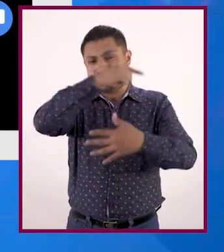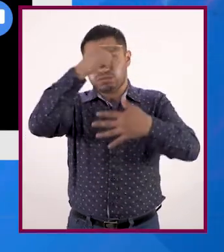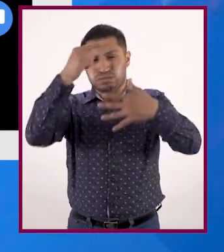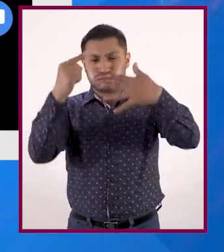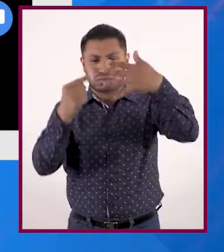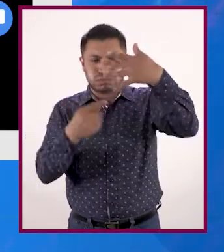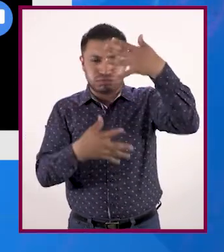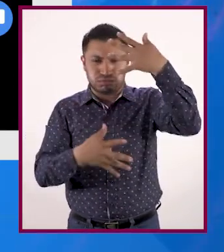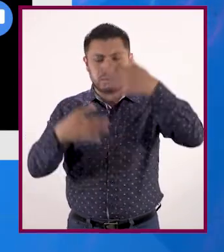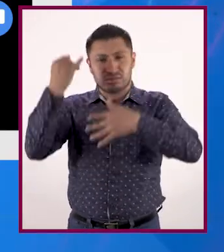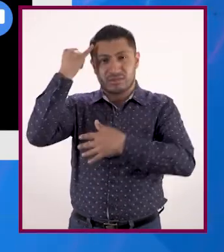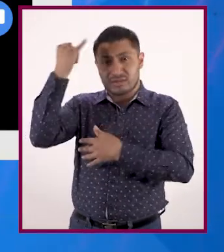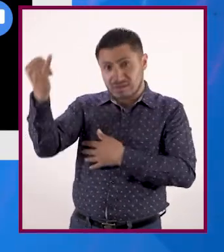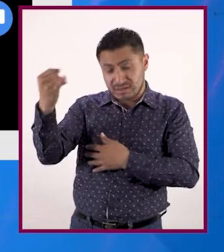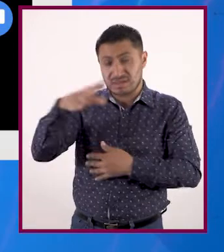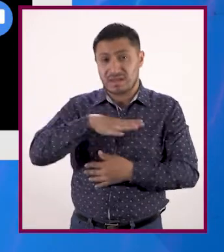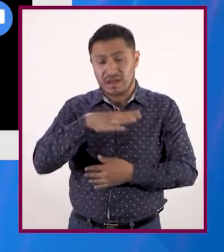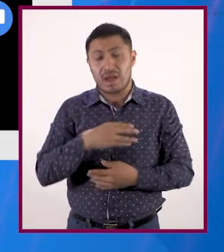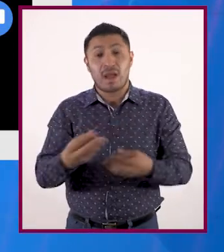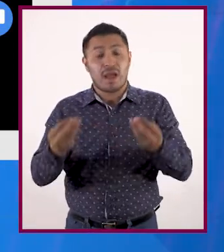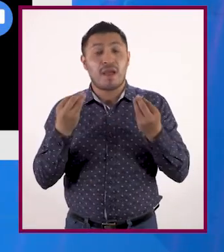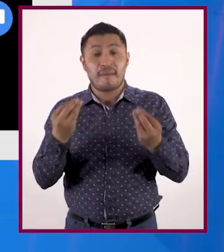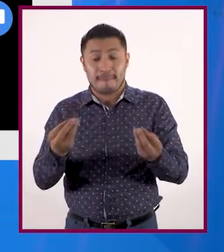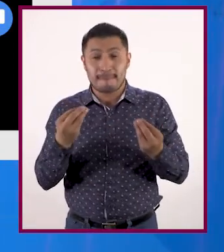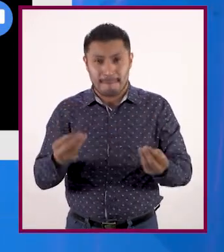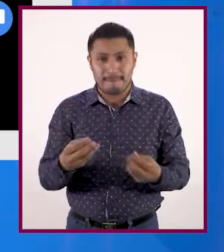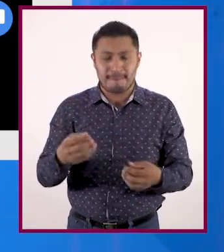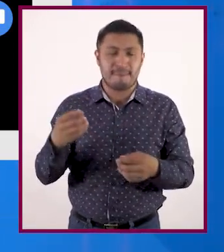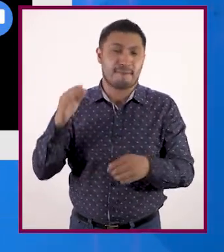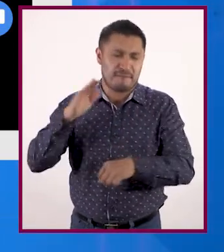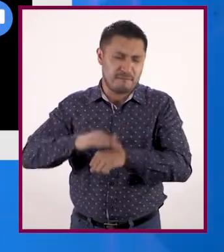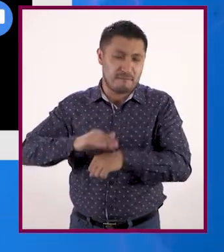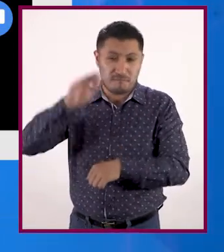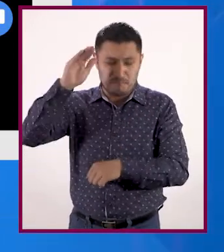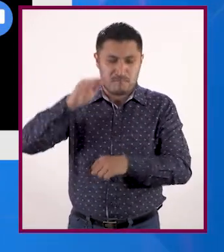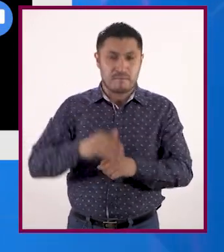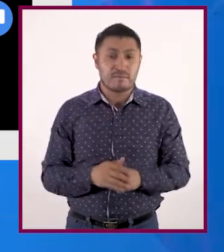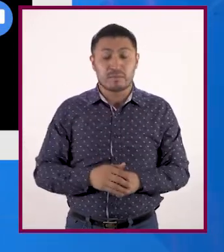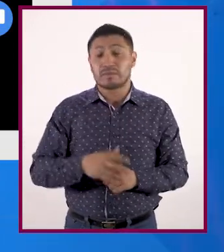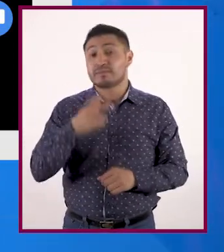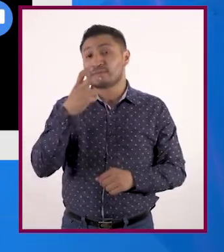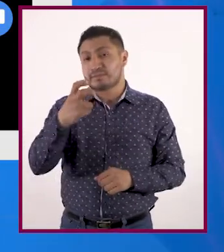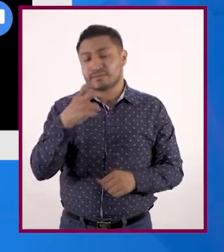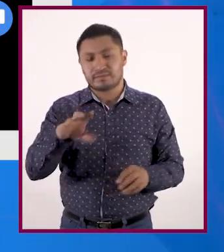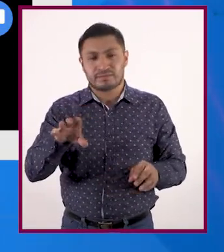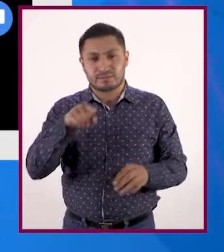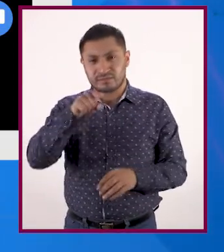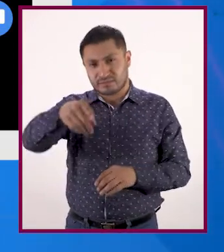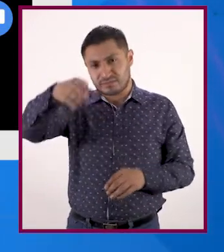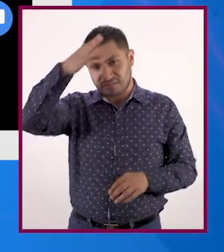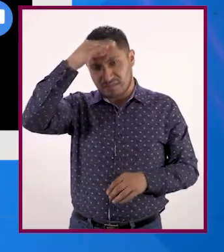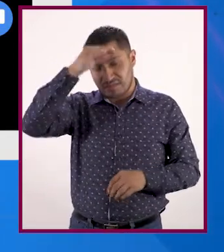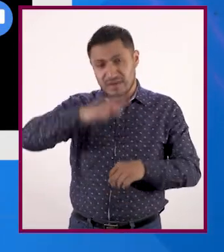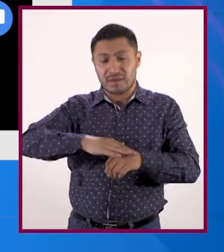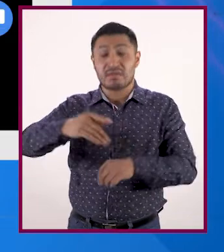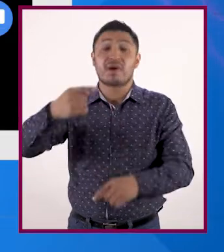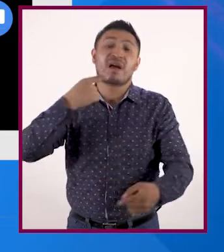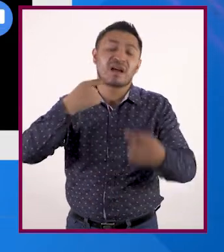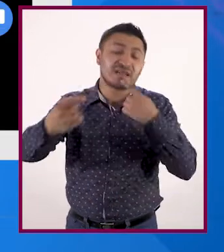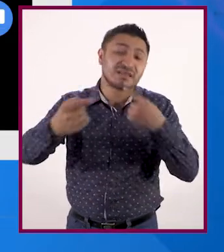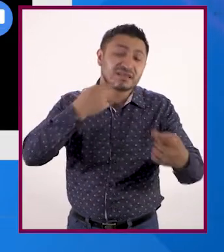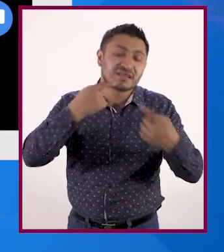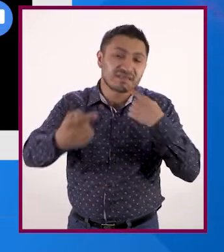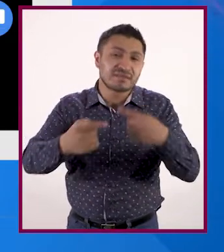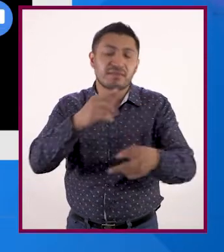y donde no solamente existen dos polos sino que existan muchos más y a partir de eso enriquezca el debate público y por